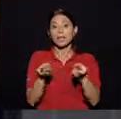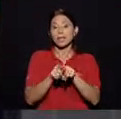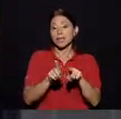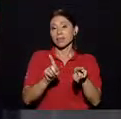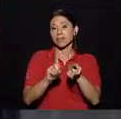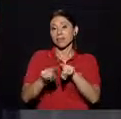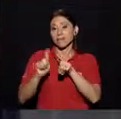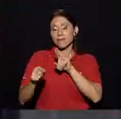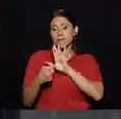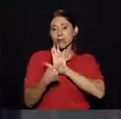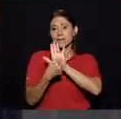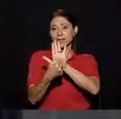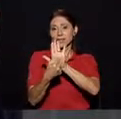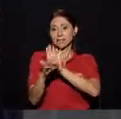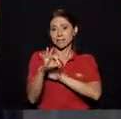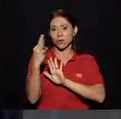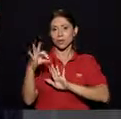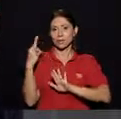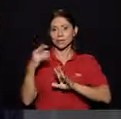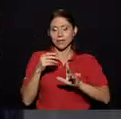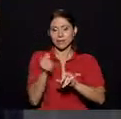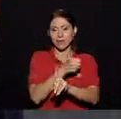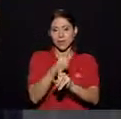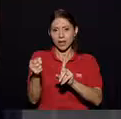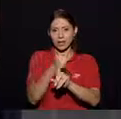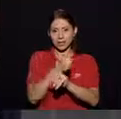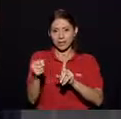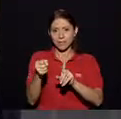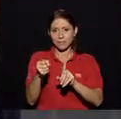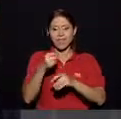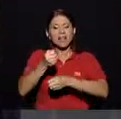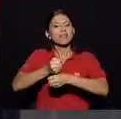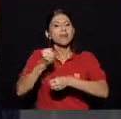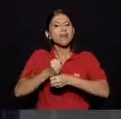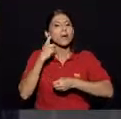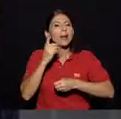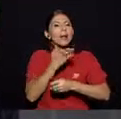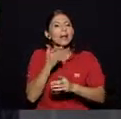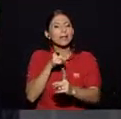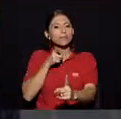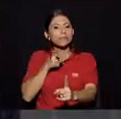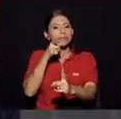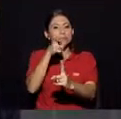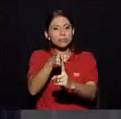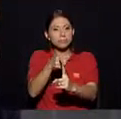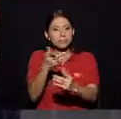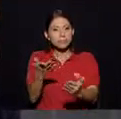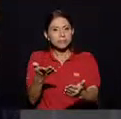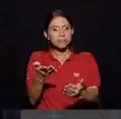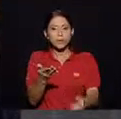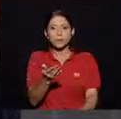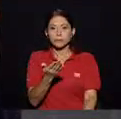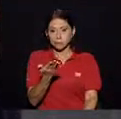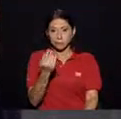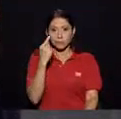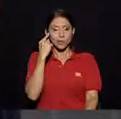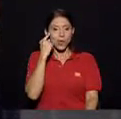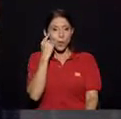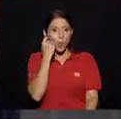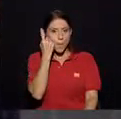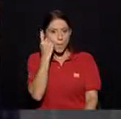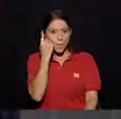este trabajo precisamente es comprender qué es realmente lo que está pensando la